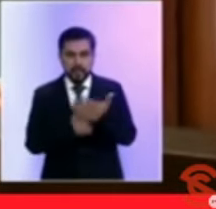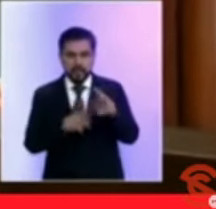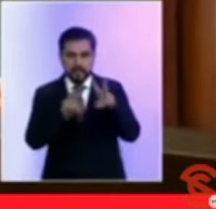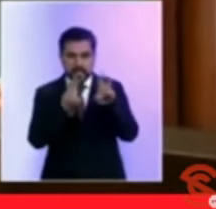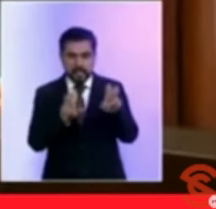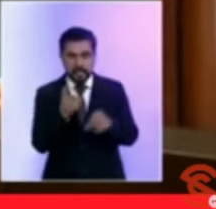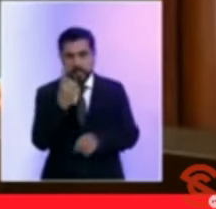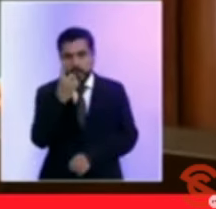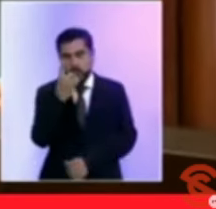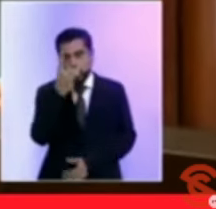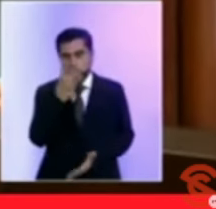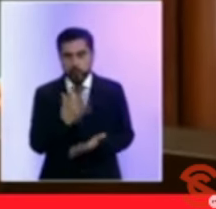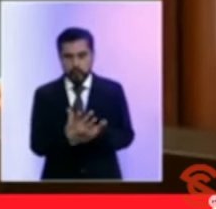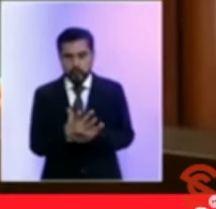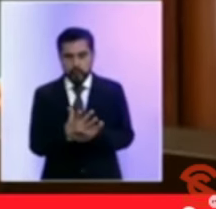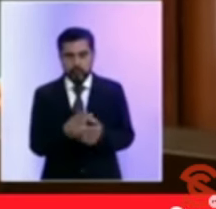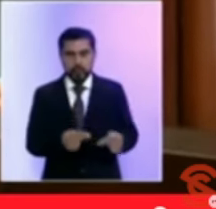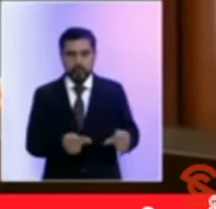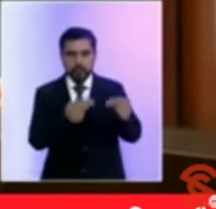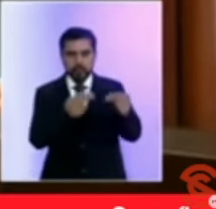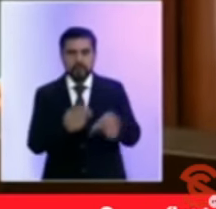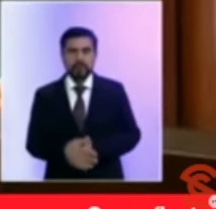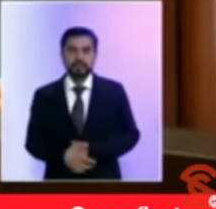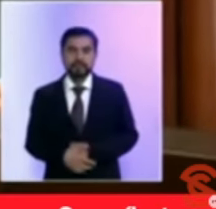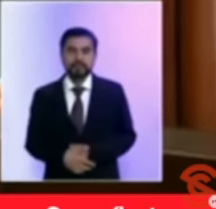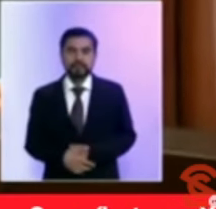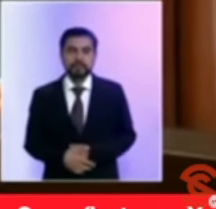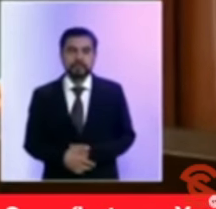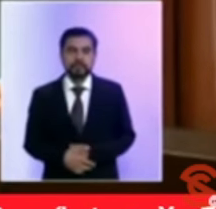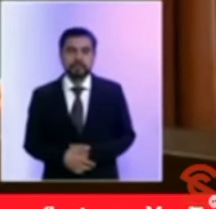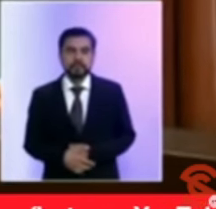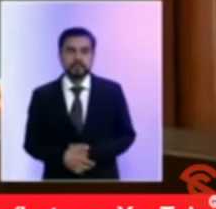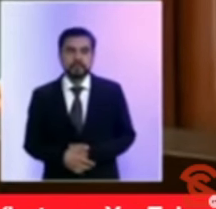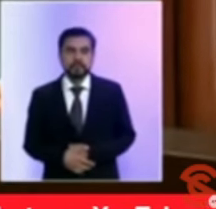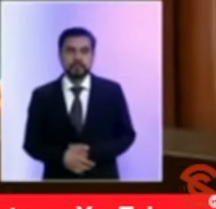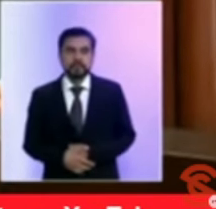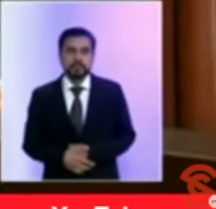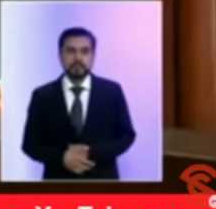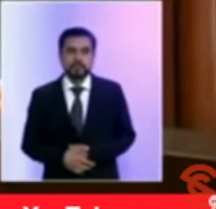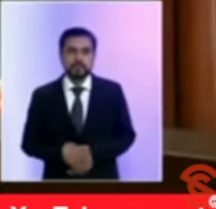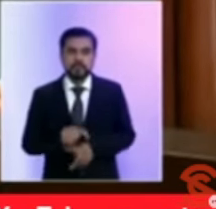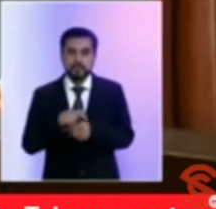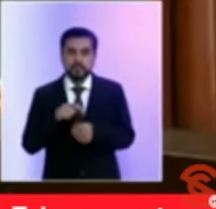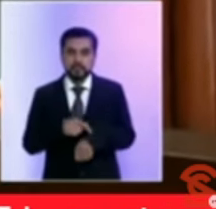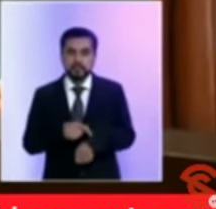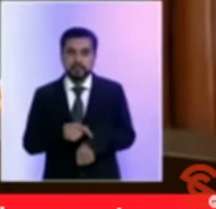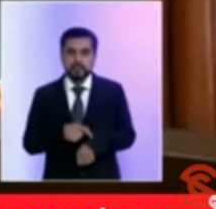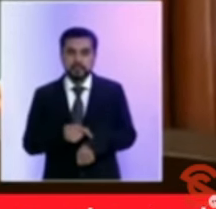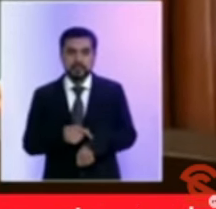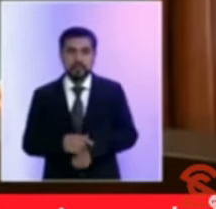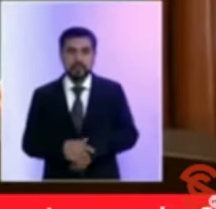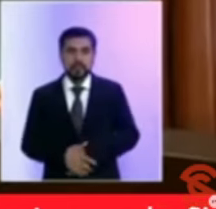único asunto y siendo si me puede dar la hora por